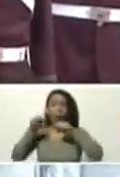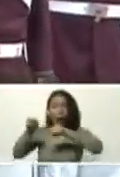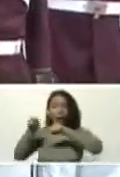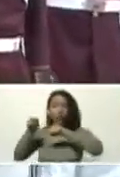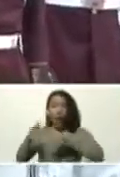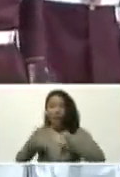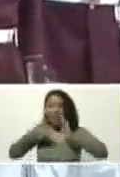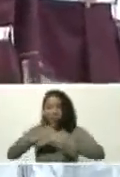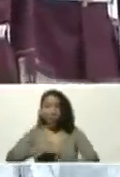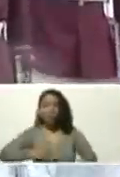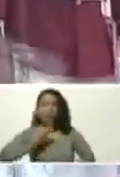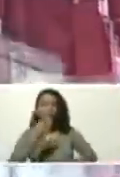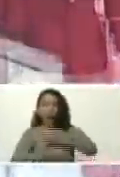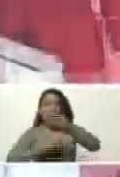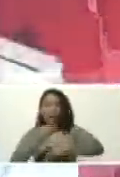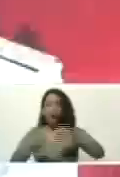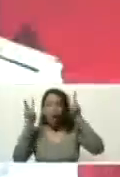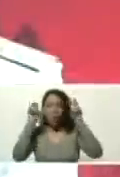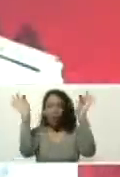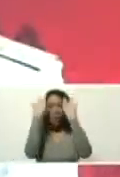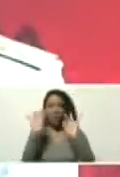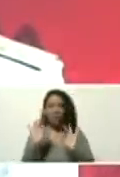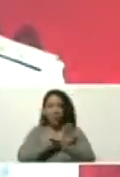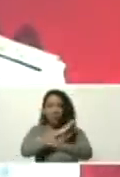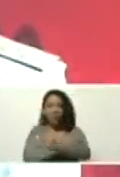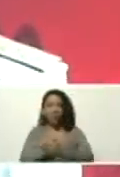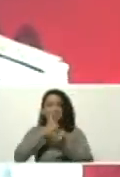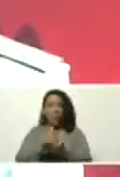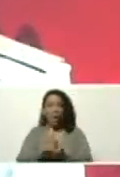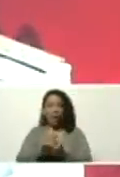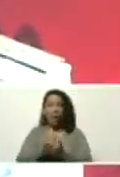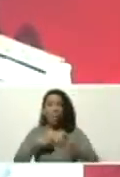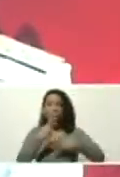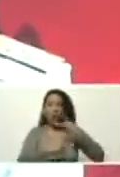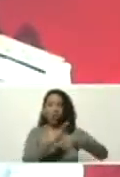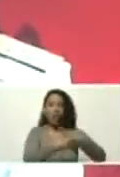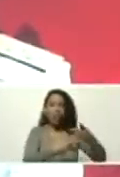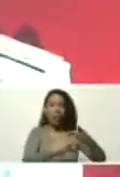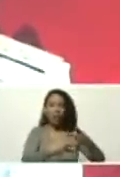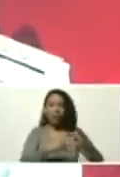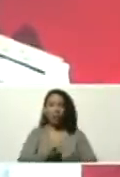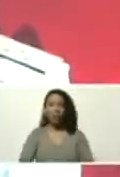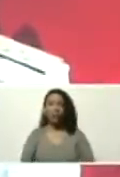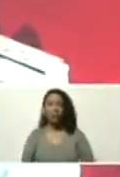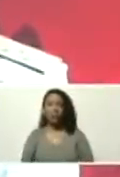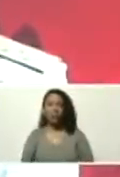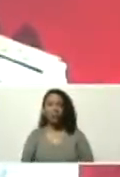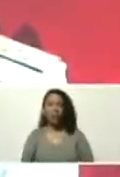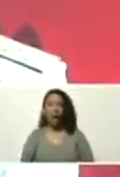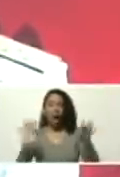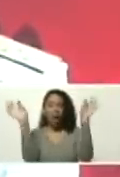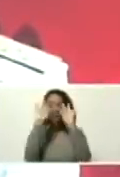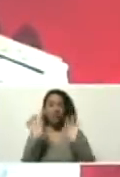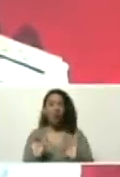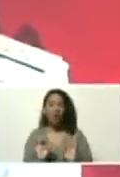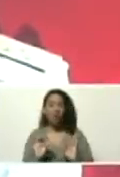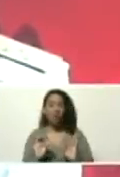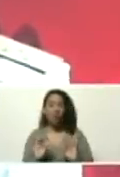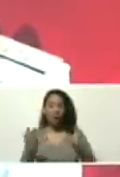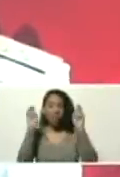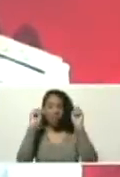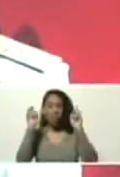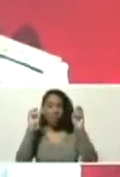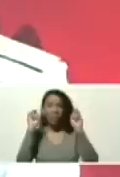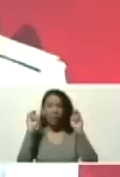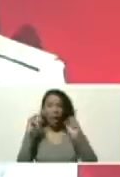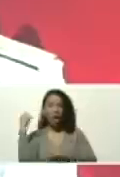nació la posibilidad de crear una nueva Fuerza Armada, con procedimientos endógenos y con formas de combate autóctonas,